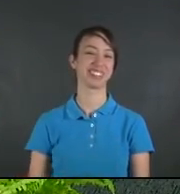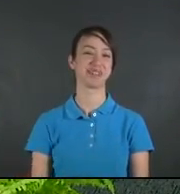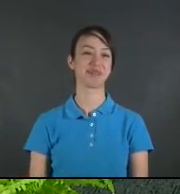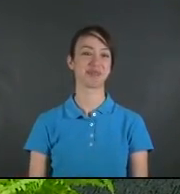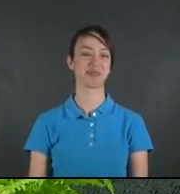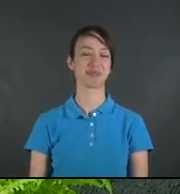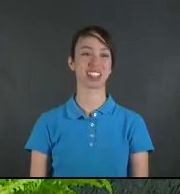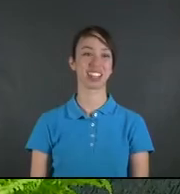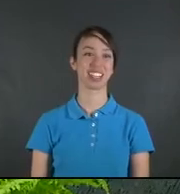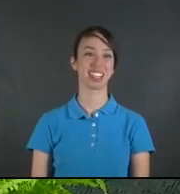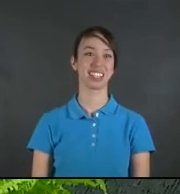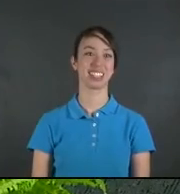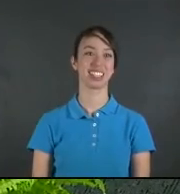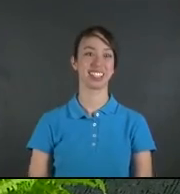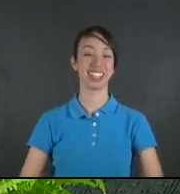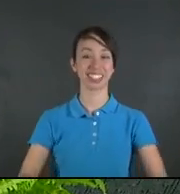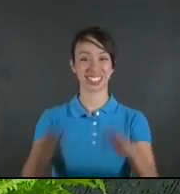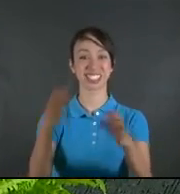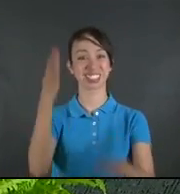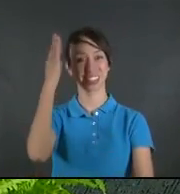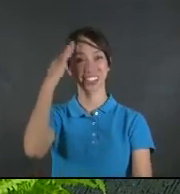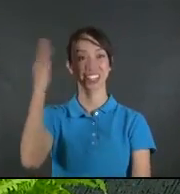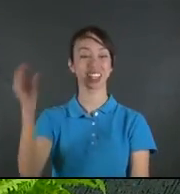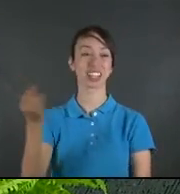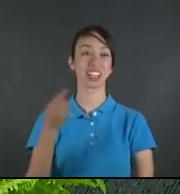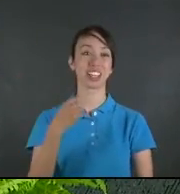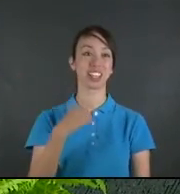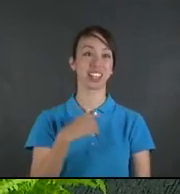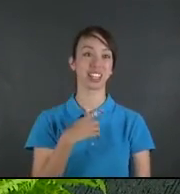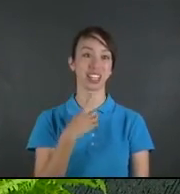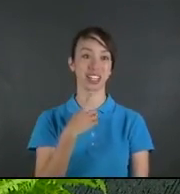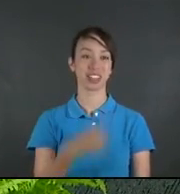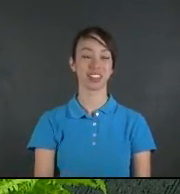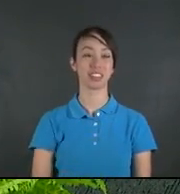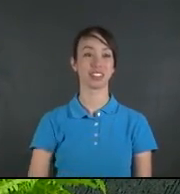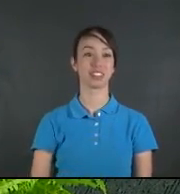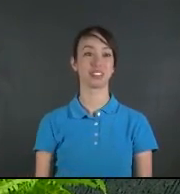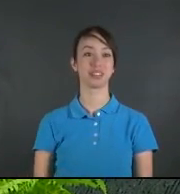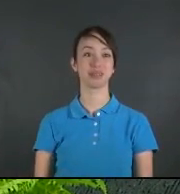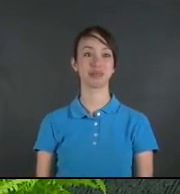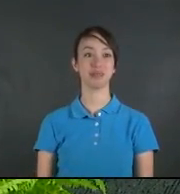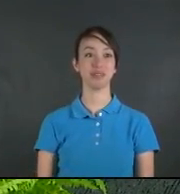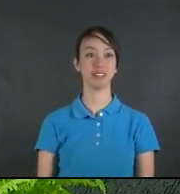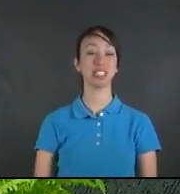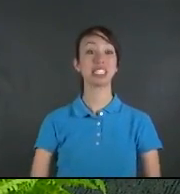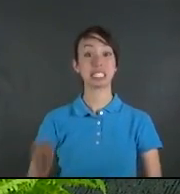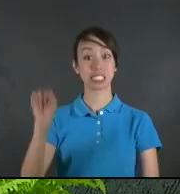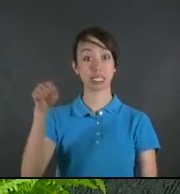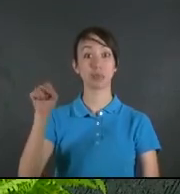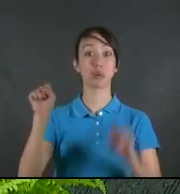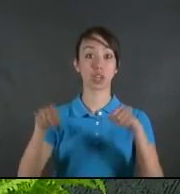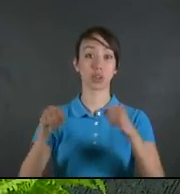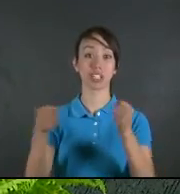entonces sabes qué sabes qué pensé pero lo que sí puedo